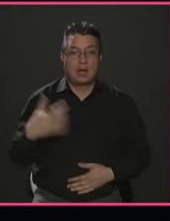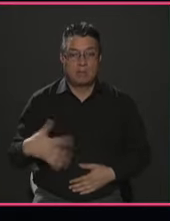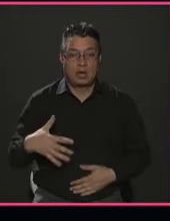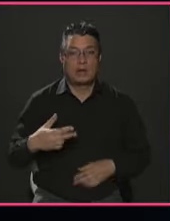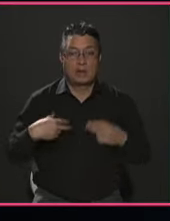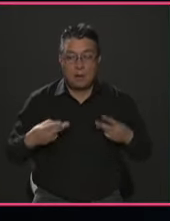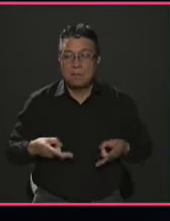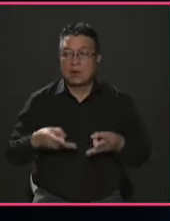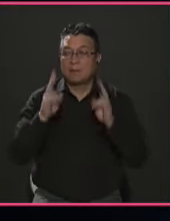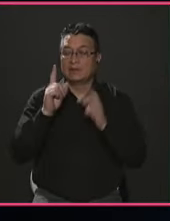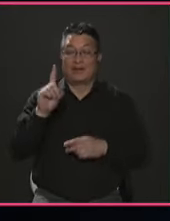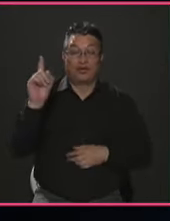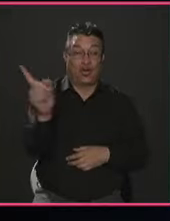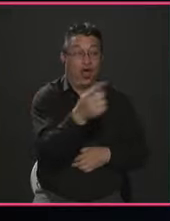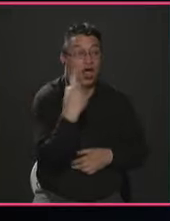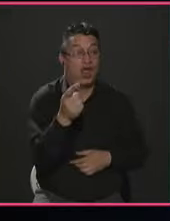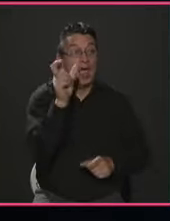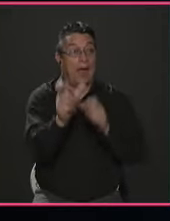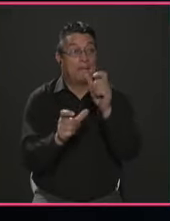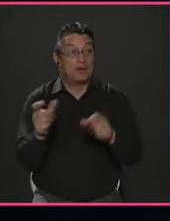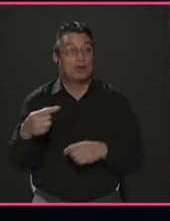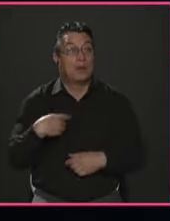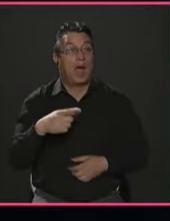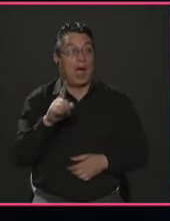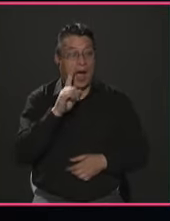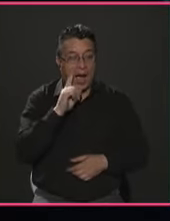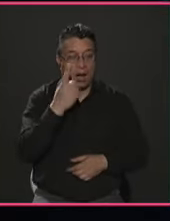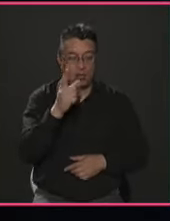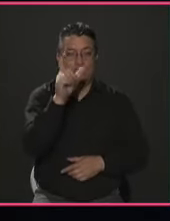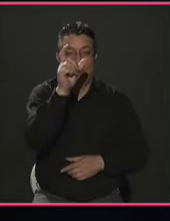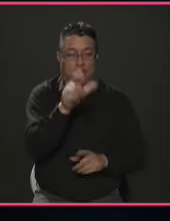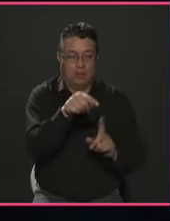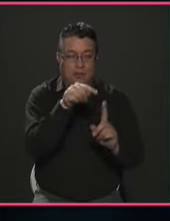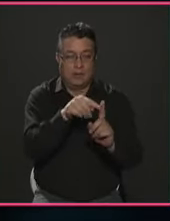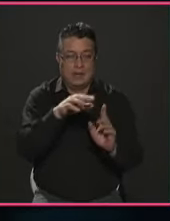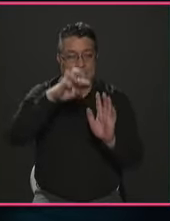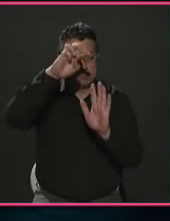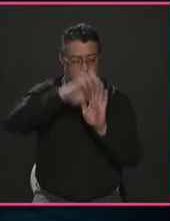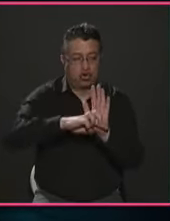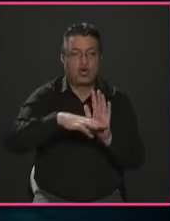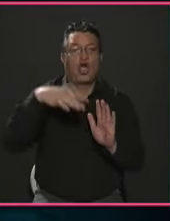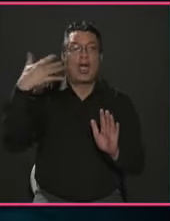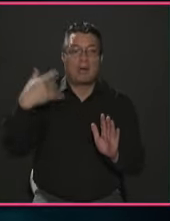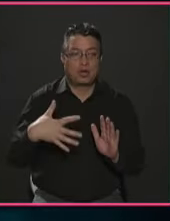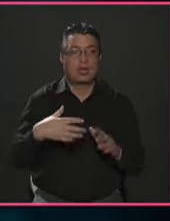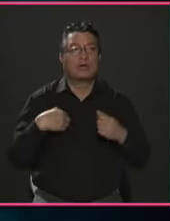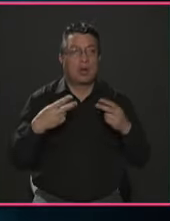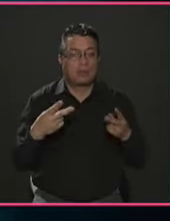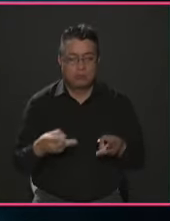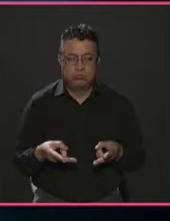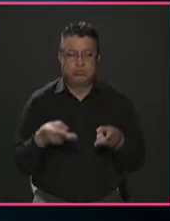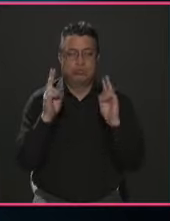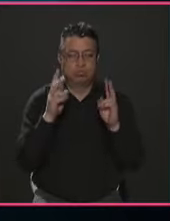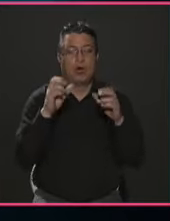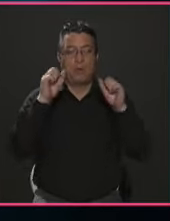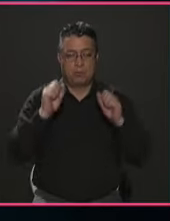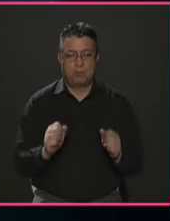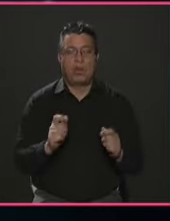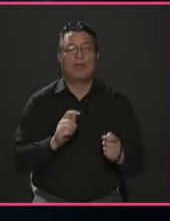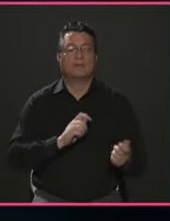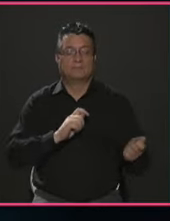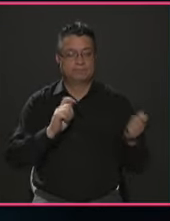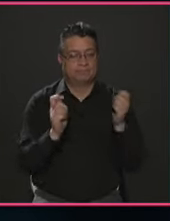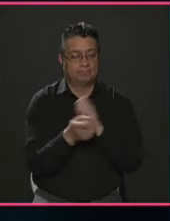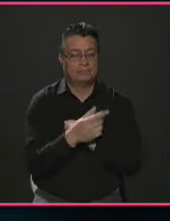que permita que cada persona porque hay un centro relevante porque hay un proyecto país esté disponible a deponer sus